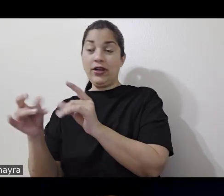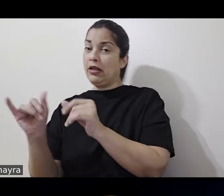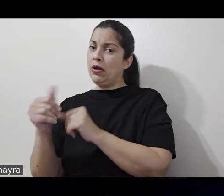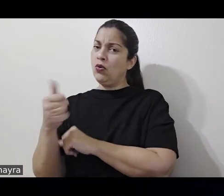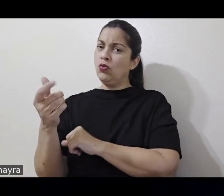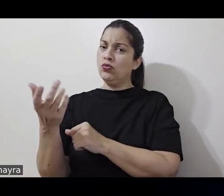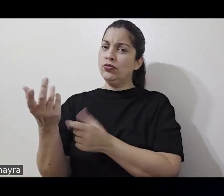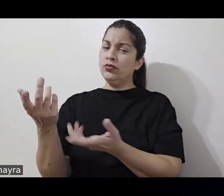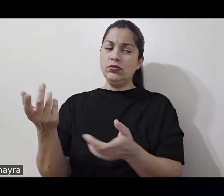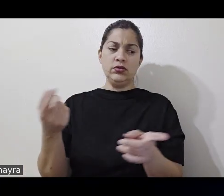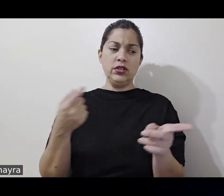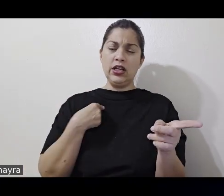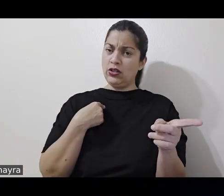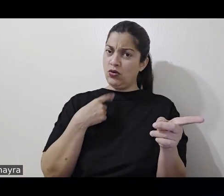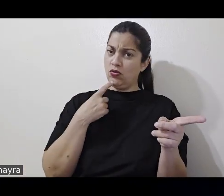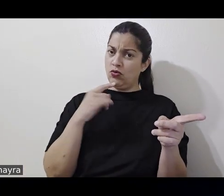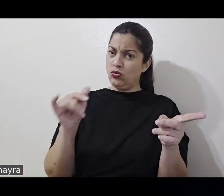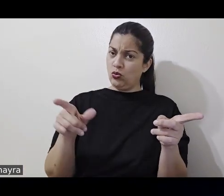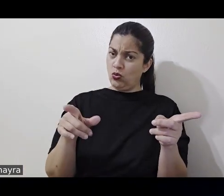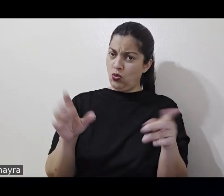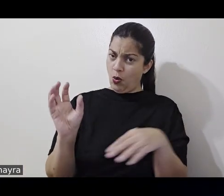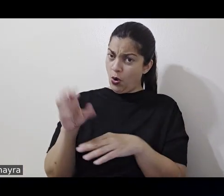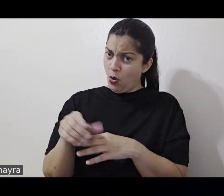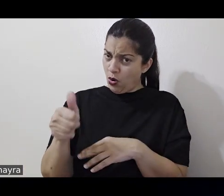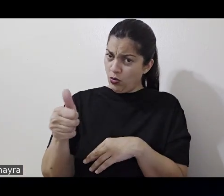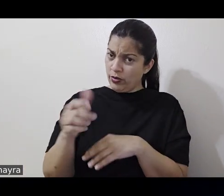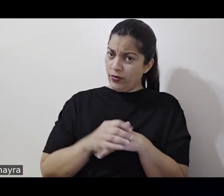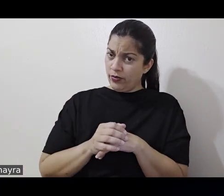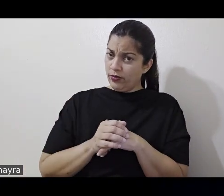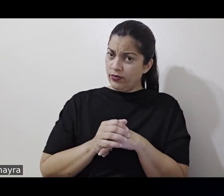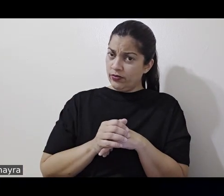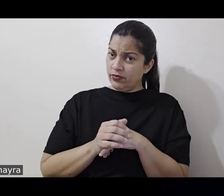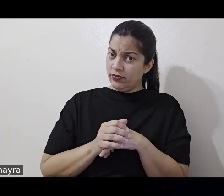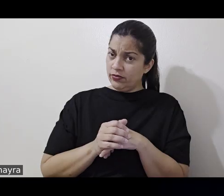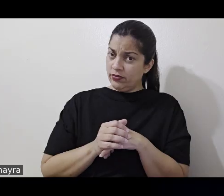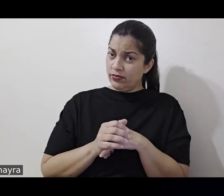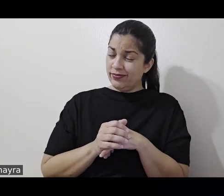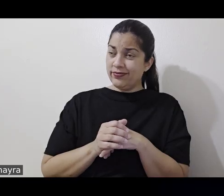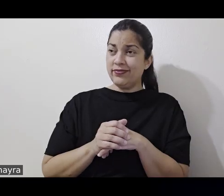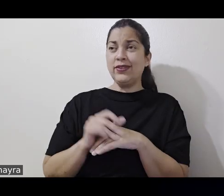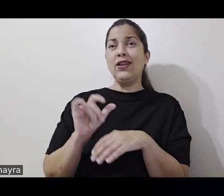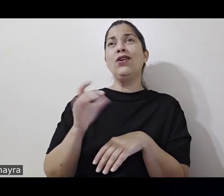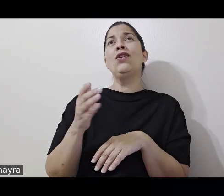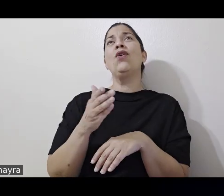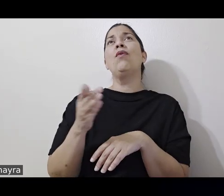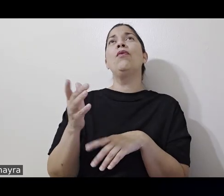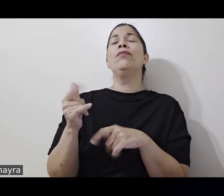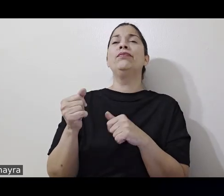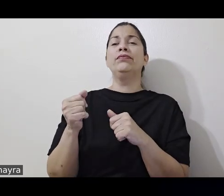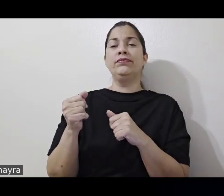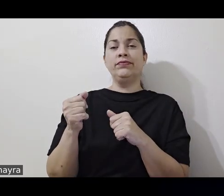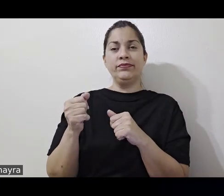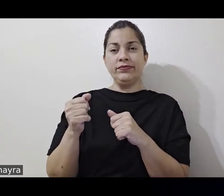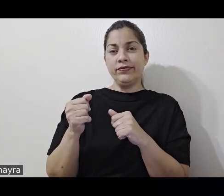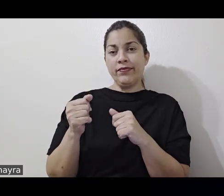contratista que sale en diferentes cuentos. ¿O esto tú lo provocas hasta cierto punto? Exacto. Eso es como que eso es como que